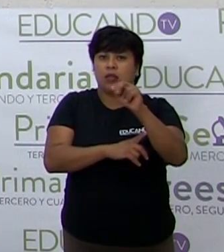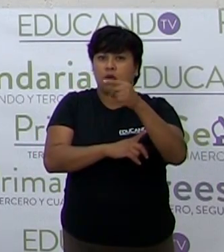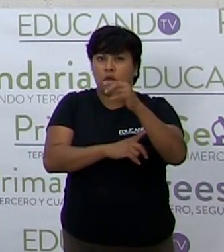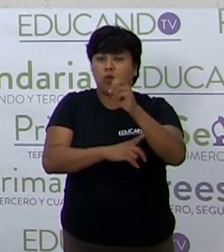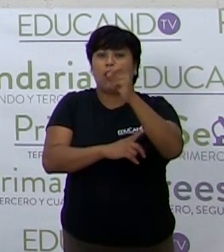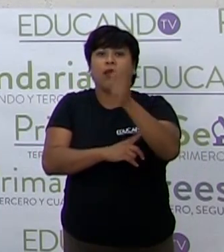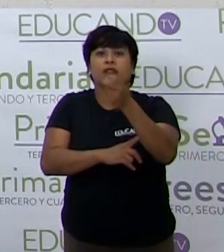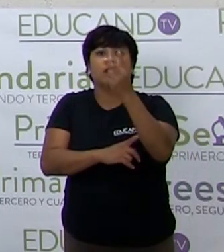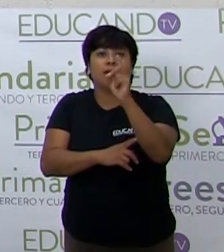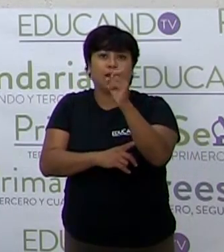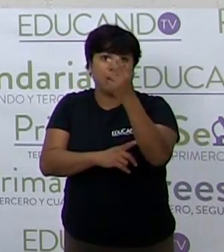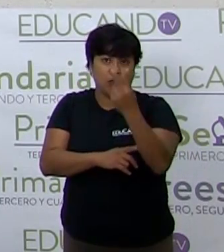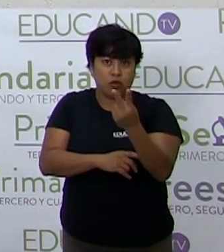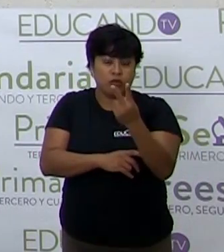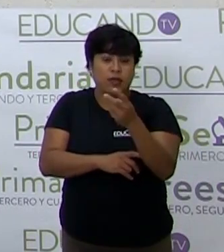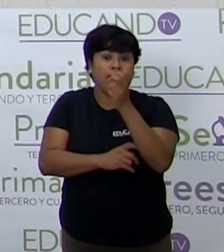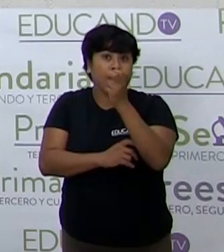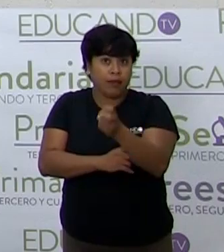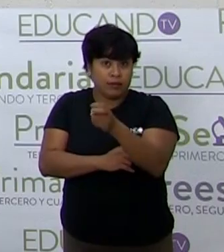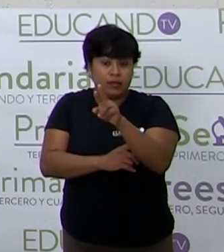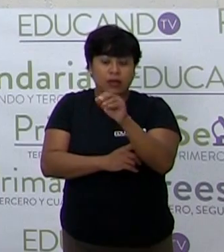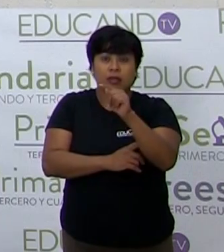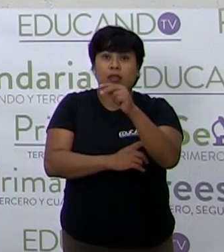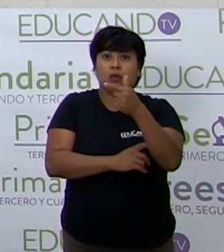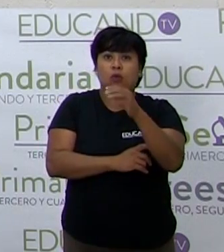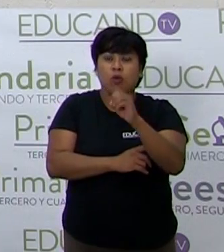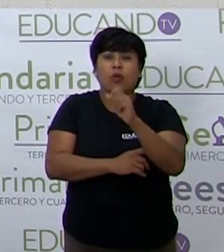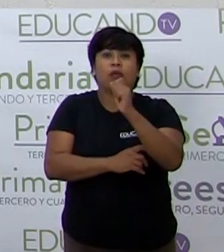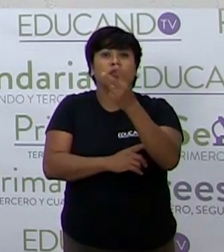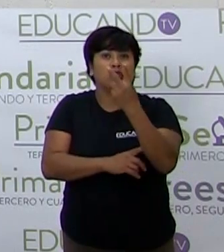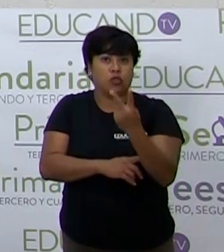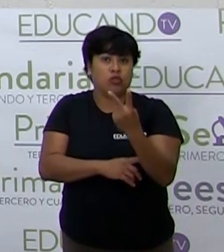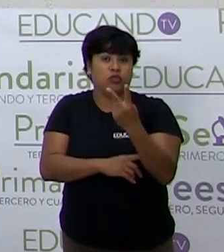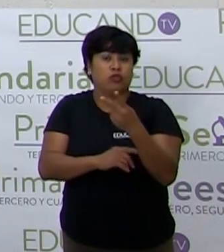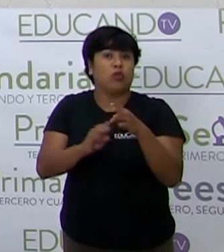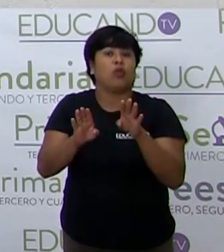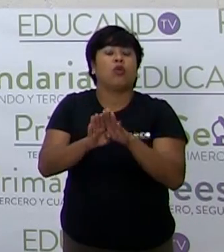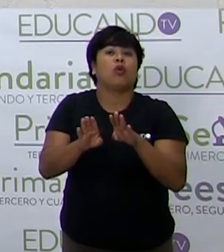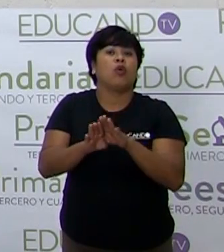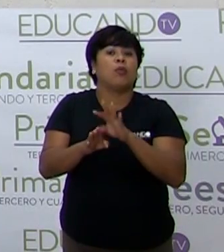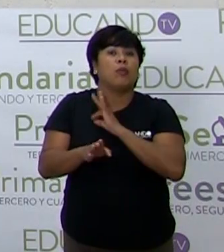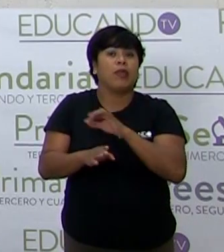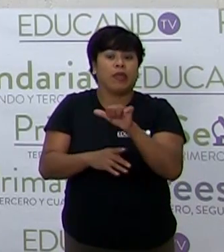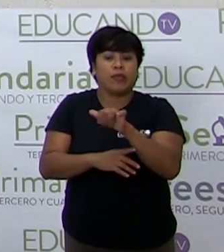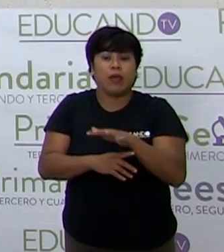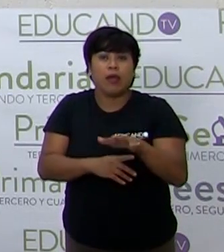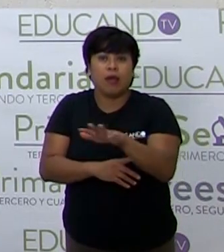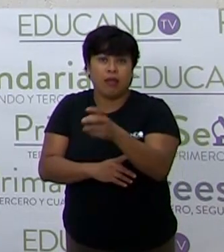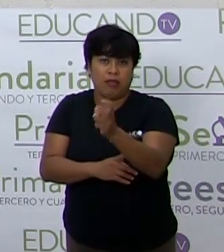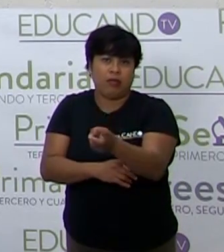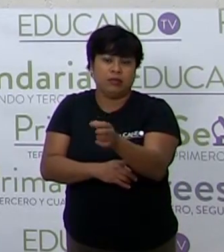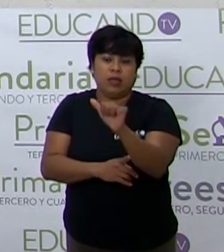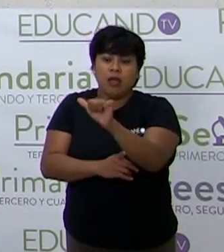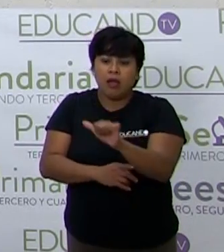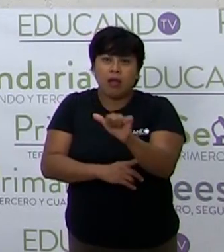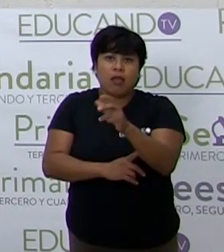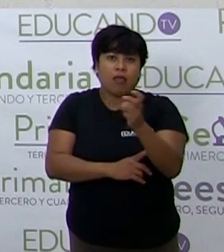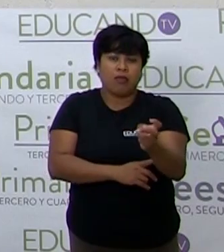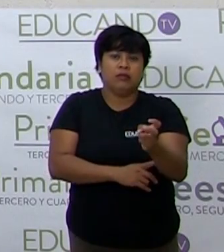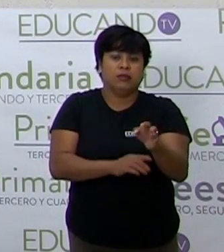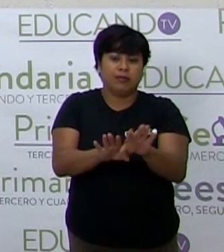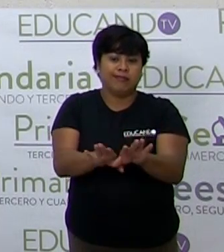unidades cuadradas. Y de este rectángulo me salen dos rombos. Entonces, ¿cuál es el área de este y cuál es el área de